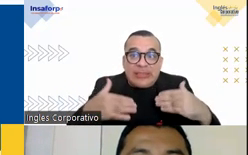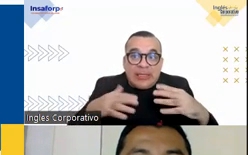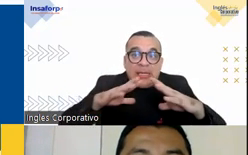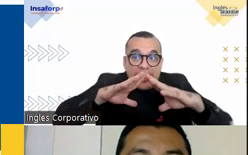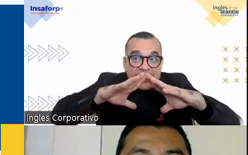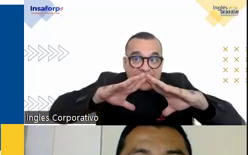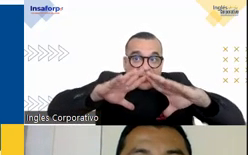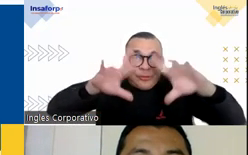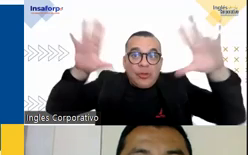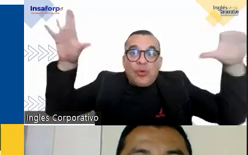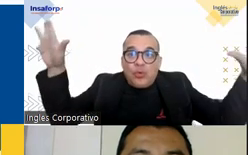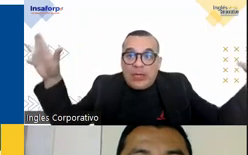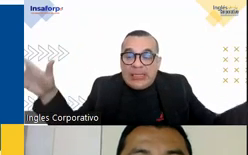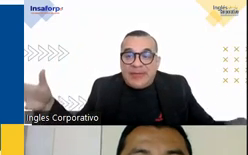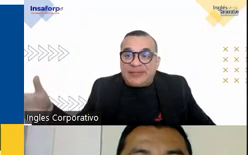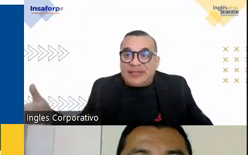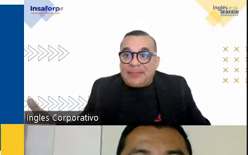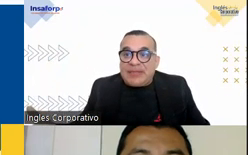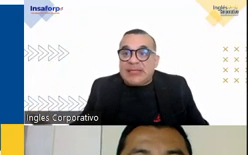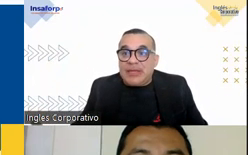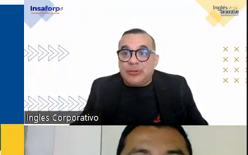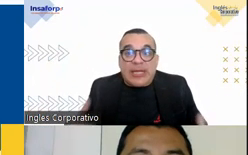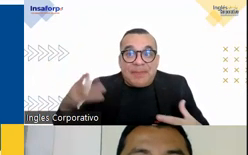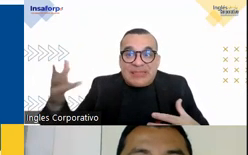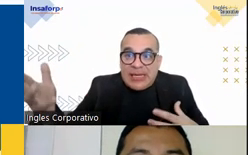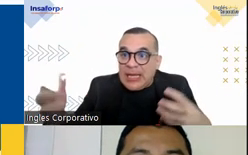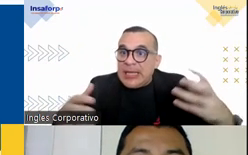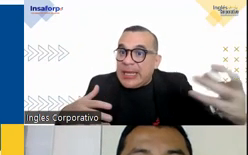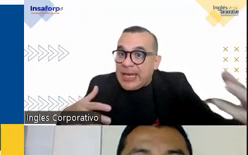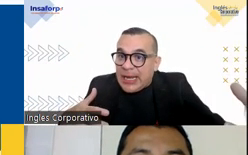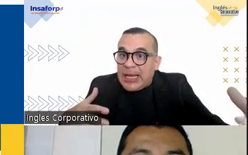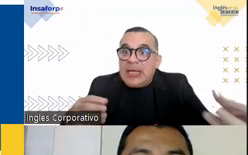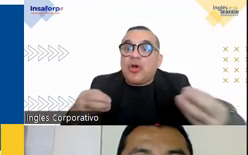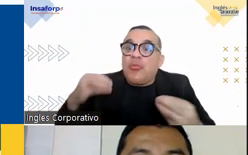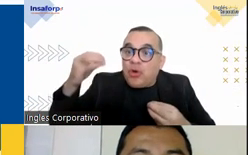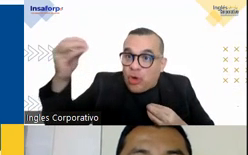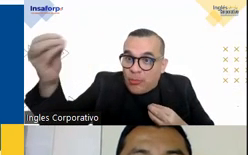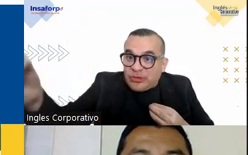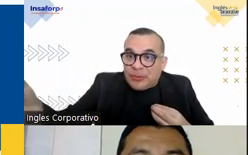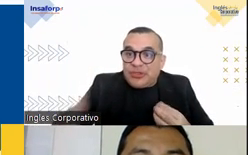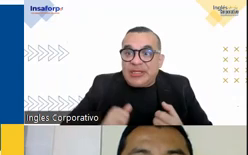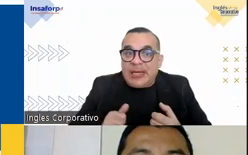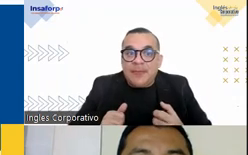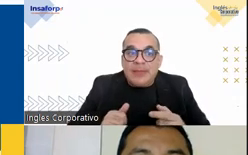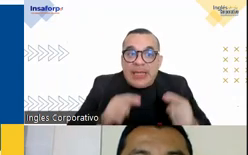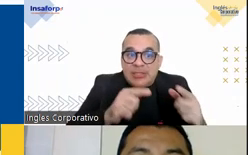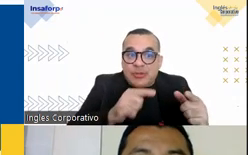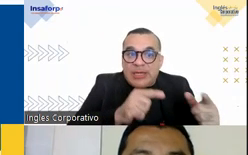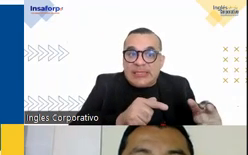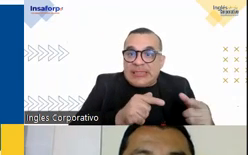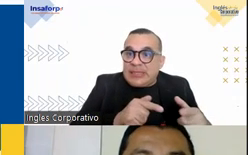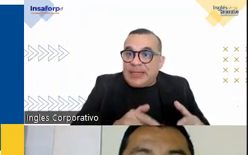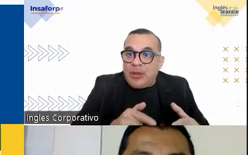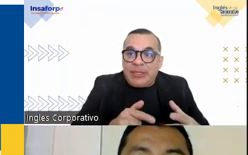a usted tener, en este caso, una diversidad de pensamientos. ¿Qué pasará? ¿Qué hará? ¿Cómo se procederá?